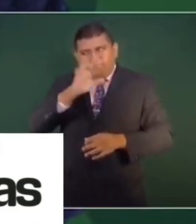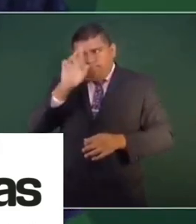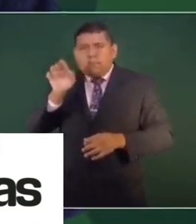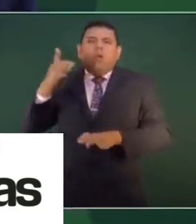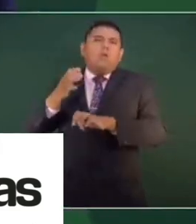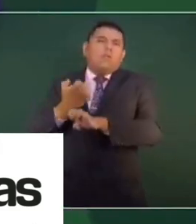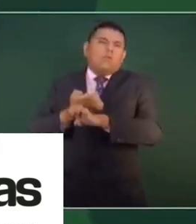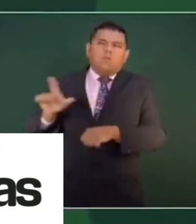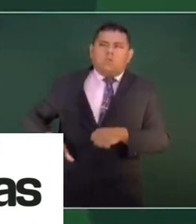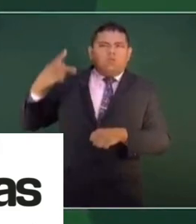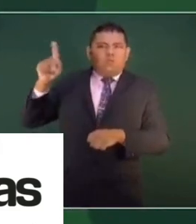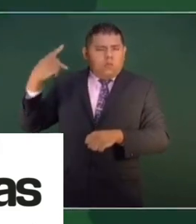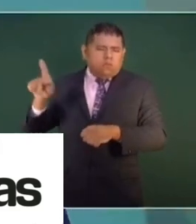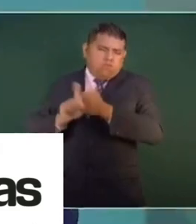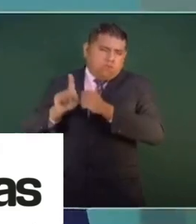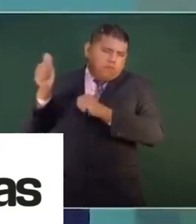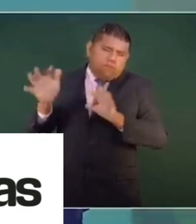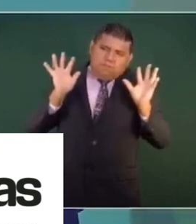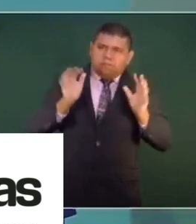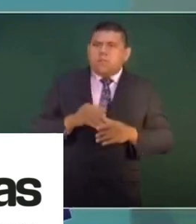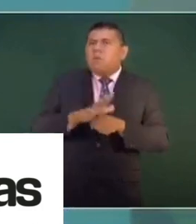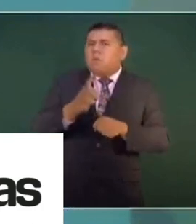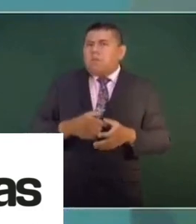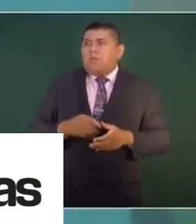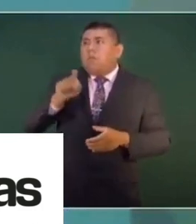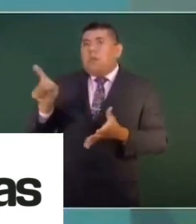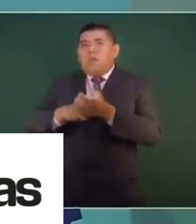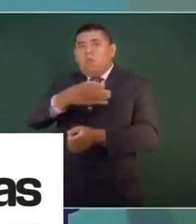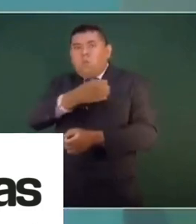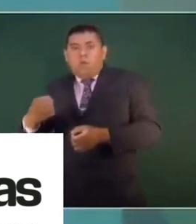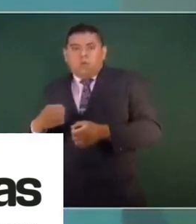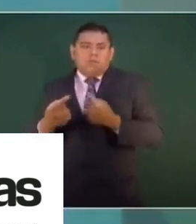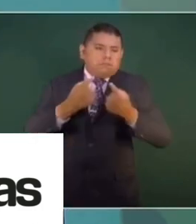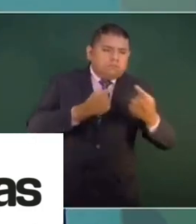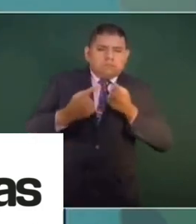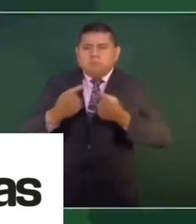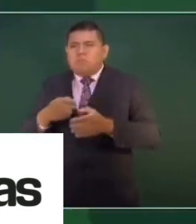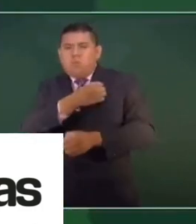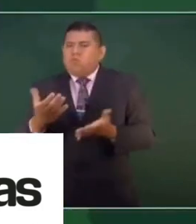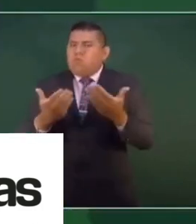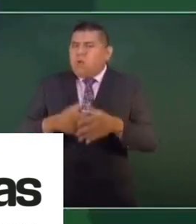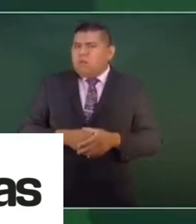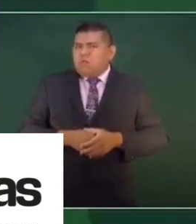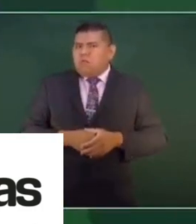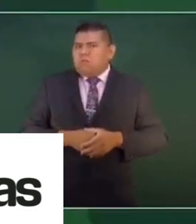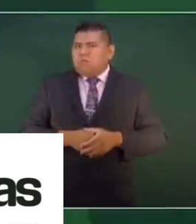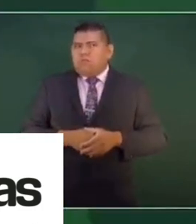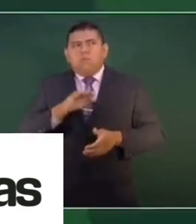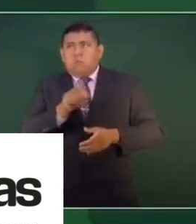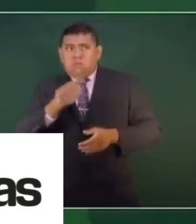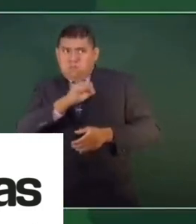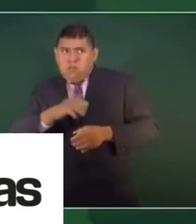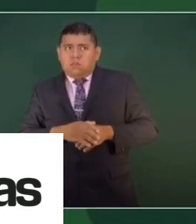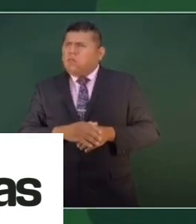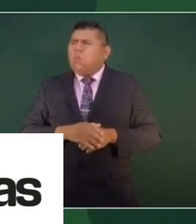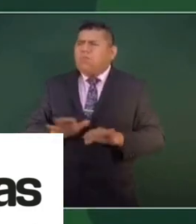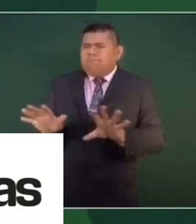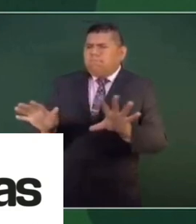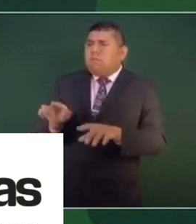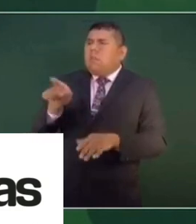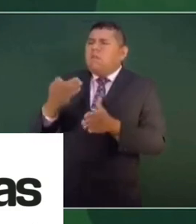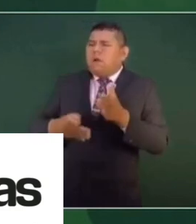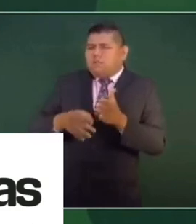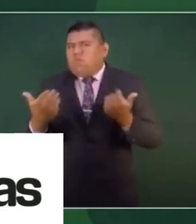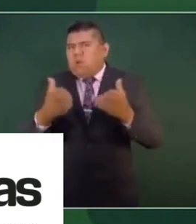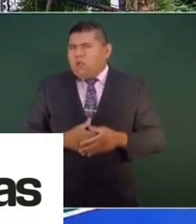en el gobierno de Estados Unidos. Es que no hay coordinación entre ellos. ¿No hay mala fe, presidente? No, es que hace